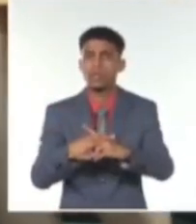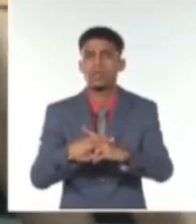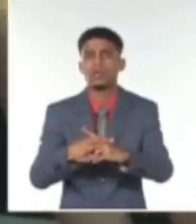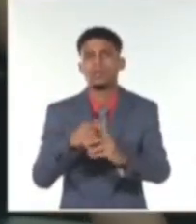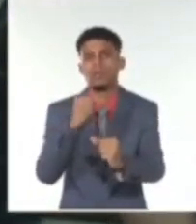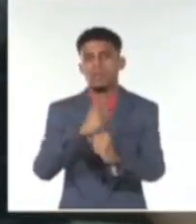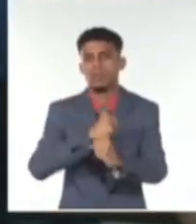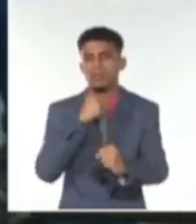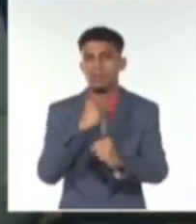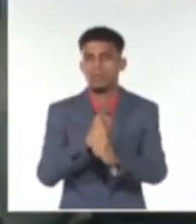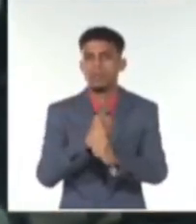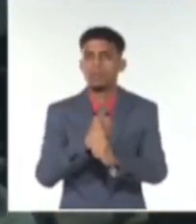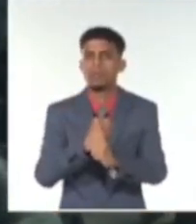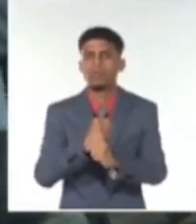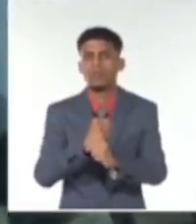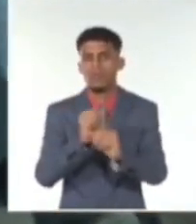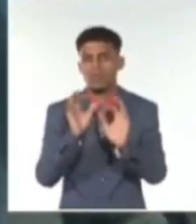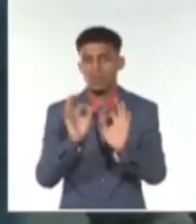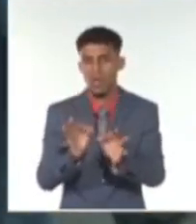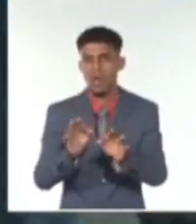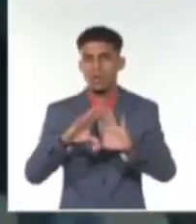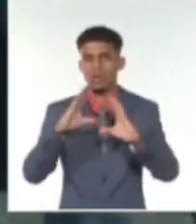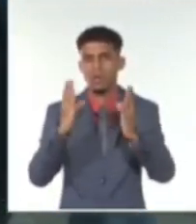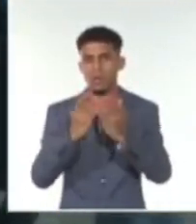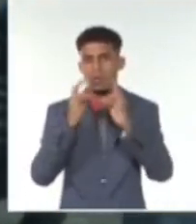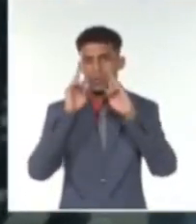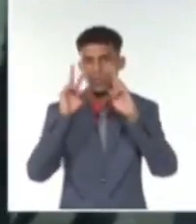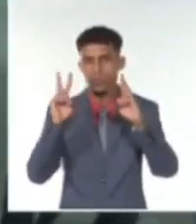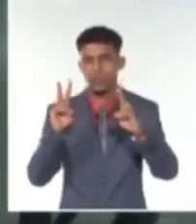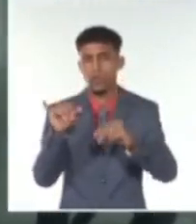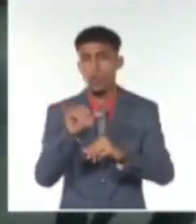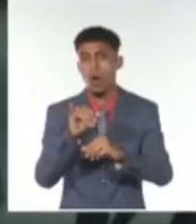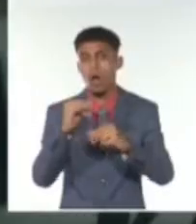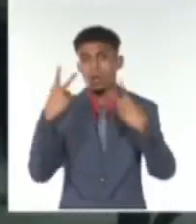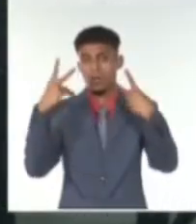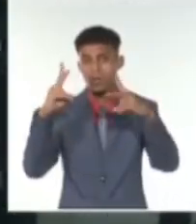profesionales de todo el país. Inés Castro Machado, Canal Cubano de Noticias.